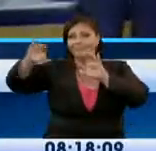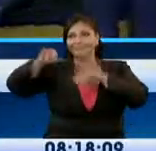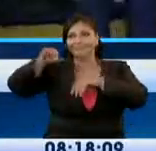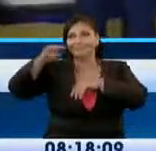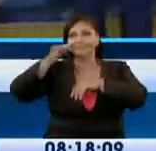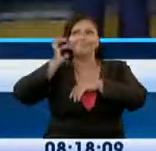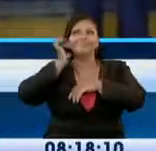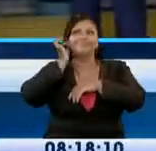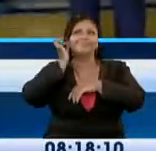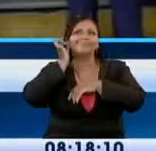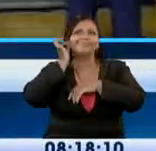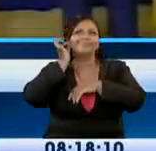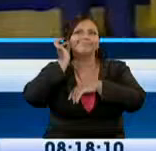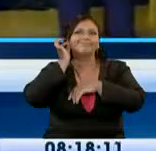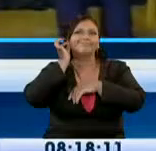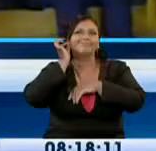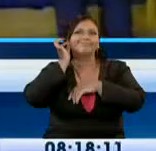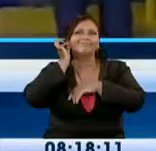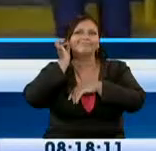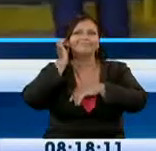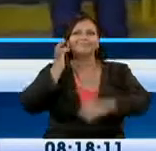imágenes de una señora.